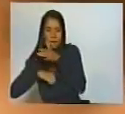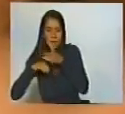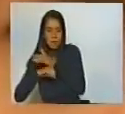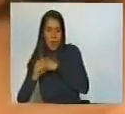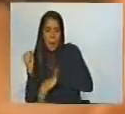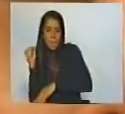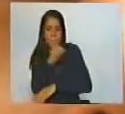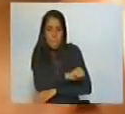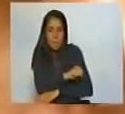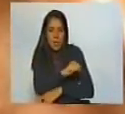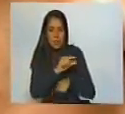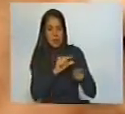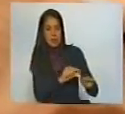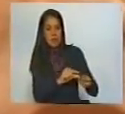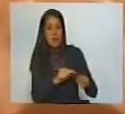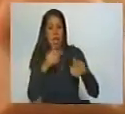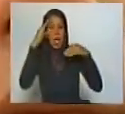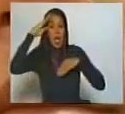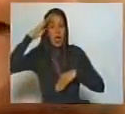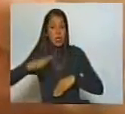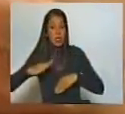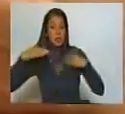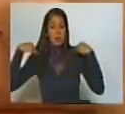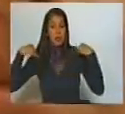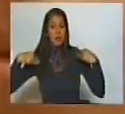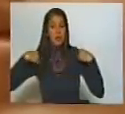y derrocamos la dictadura de Pérez Jiménez.